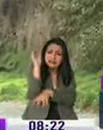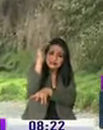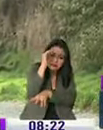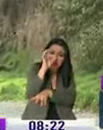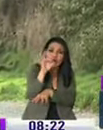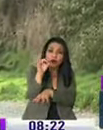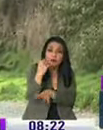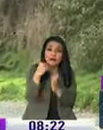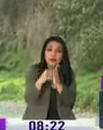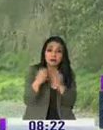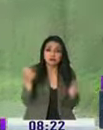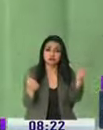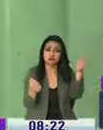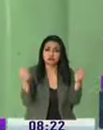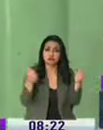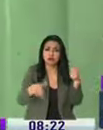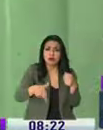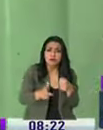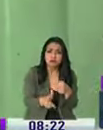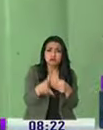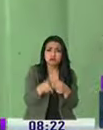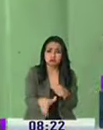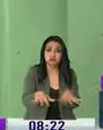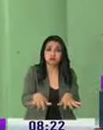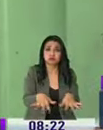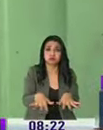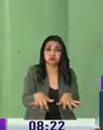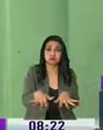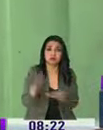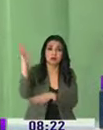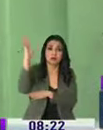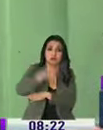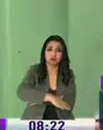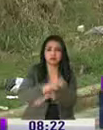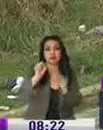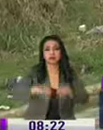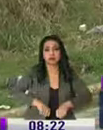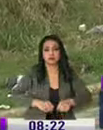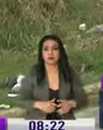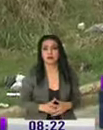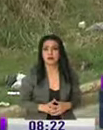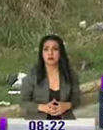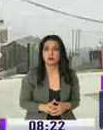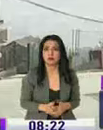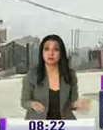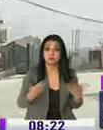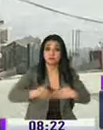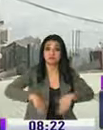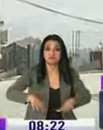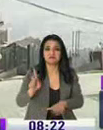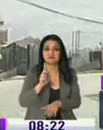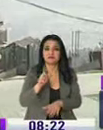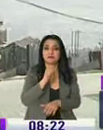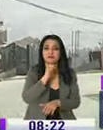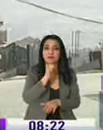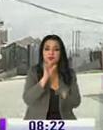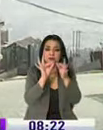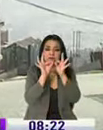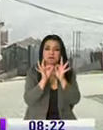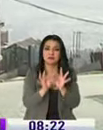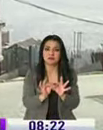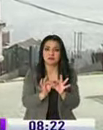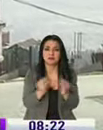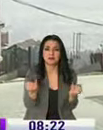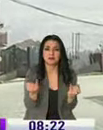un transporte pesado, el movimiento se mueve la tierra y se puede caer. Y no solo eso, la falta de mantenimiento ha hecho que la